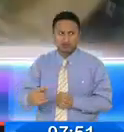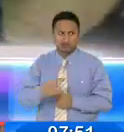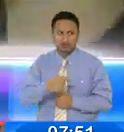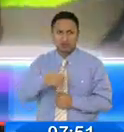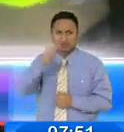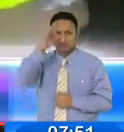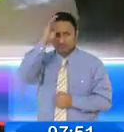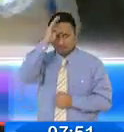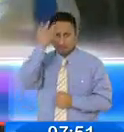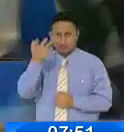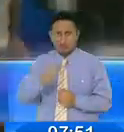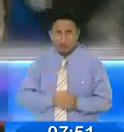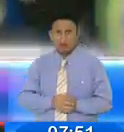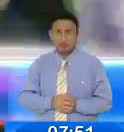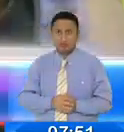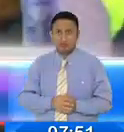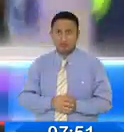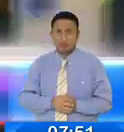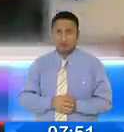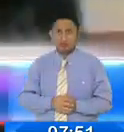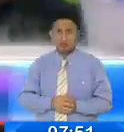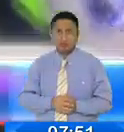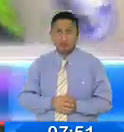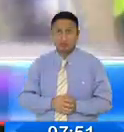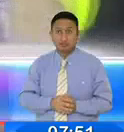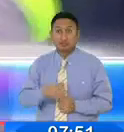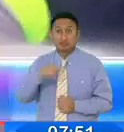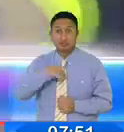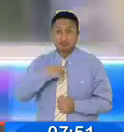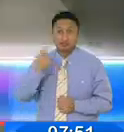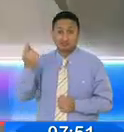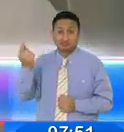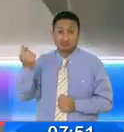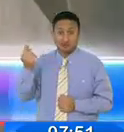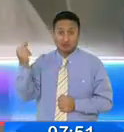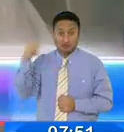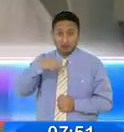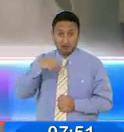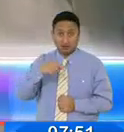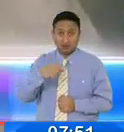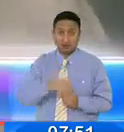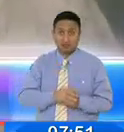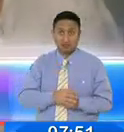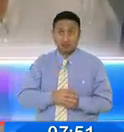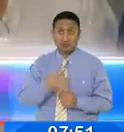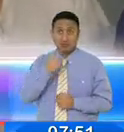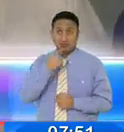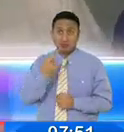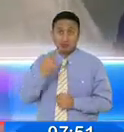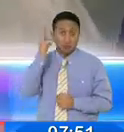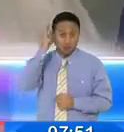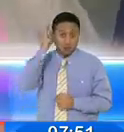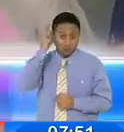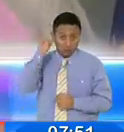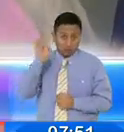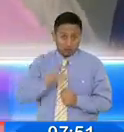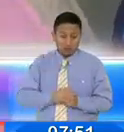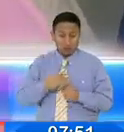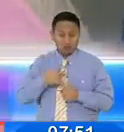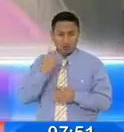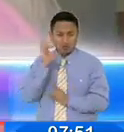Hizo un sacrificio totalmente para sacar su dinero, para venirse a operar, porque quería verse como cualquier mujer, se quería ver